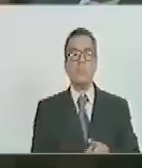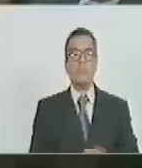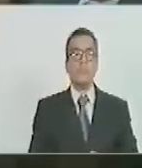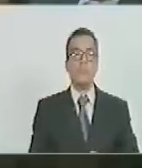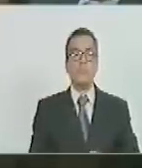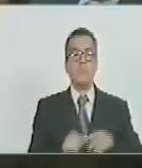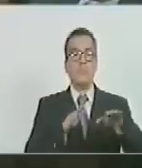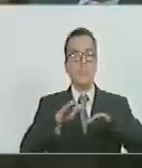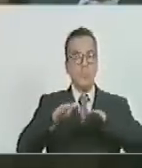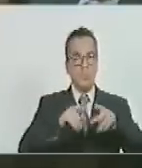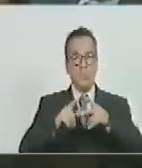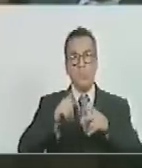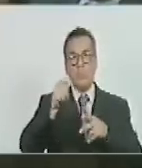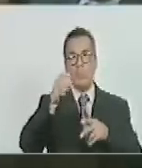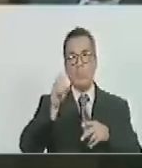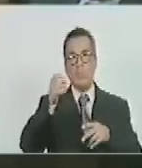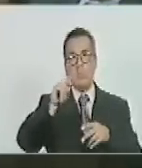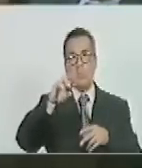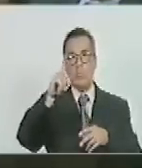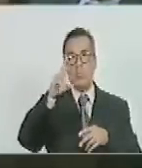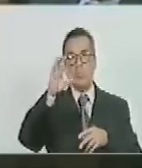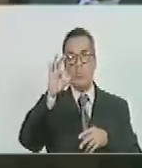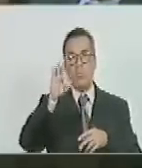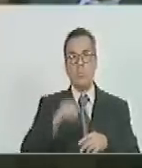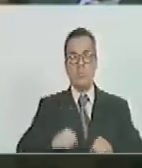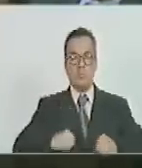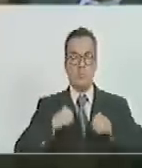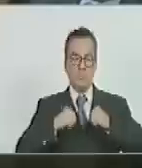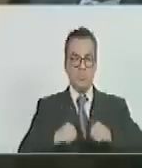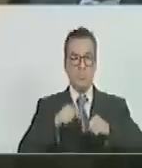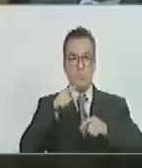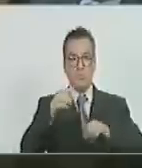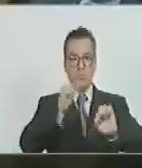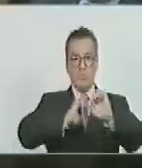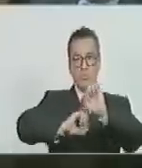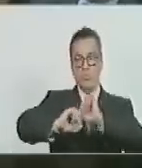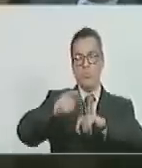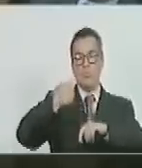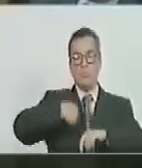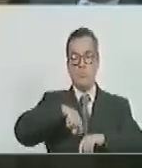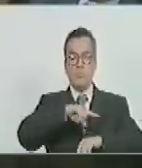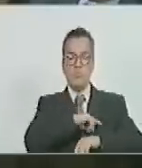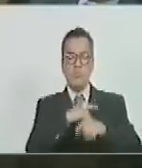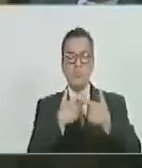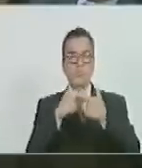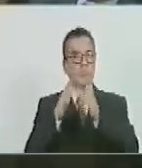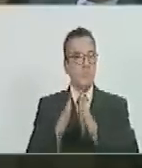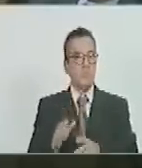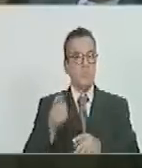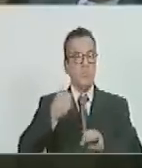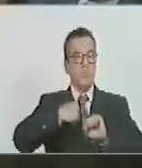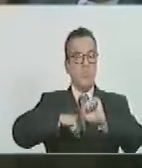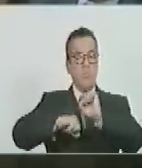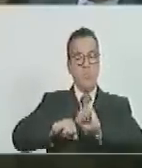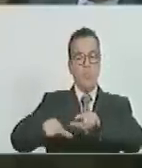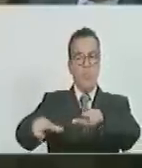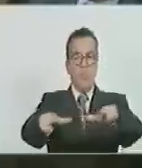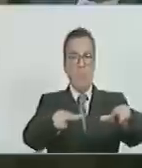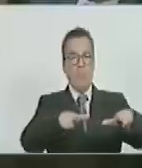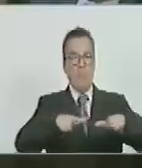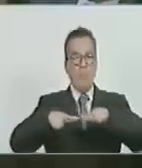los herederos de Teodoro Figueredo, firmes para defender nuestra independencia y para defender nuestra